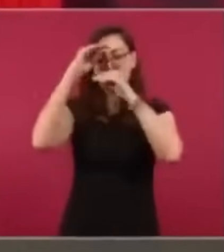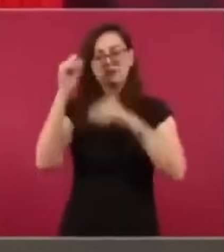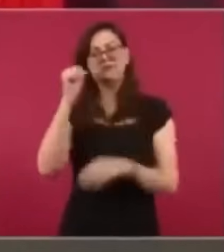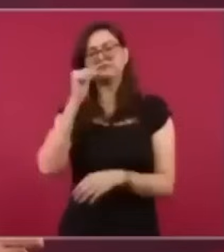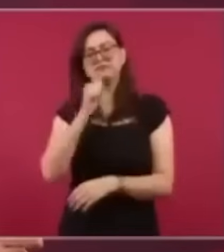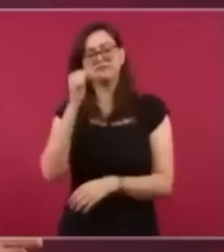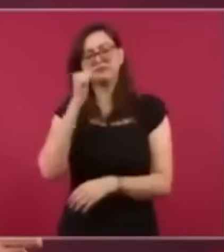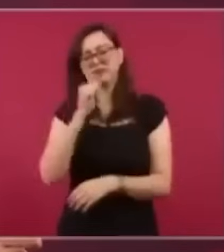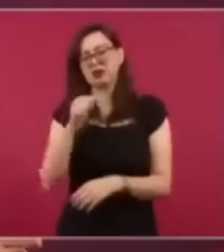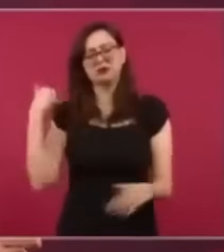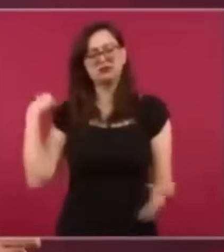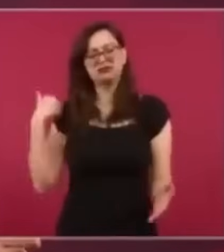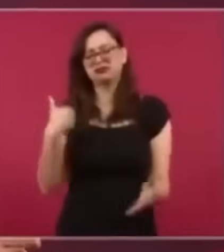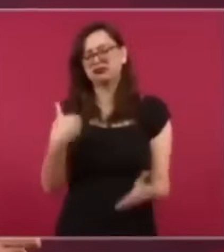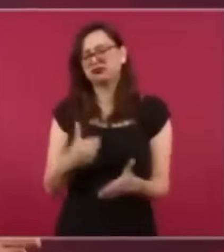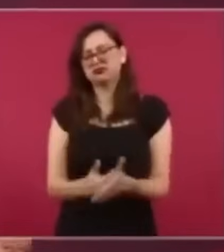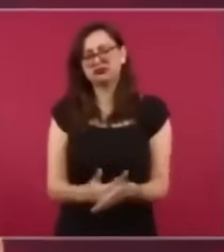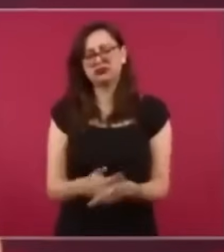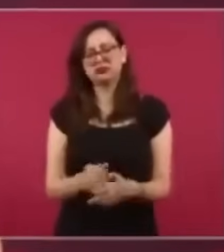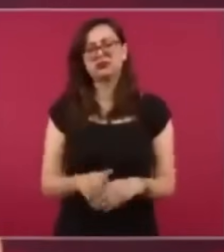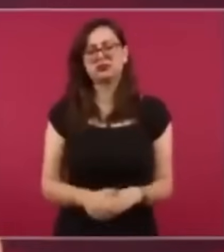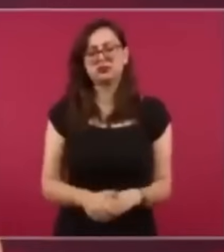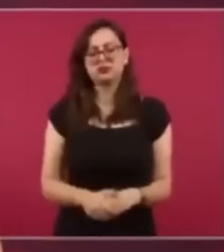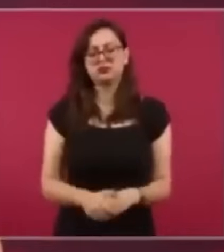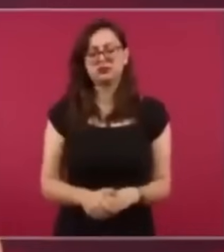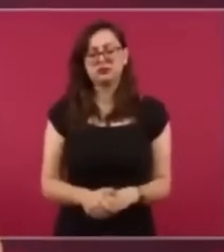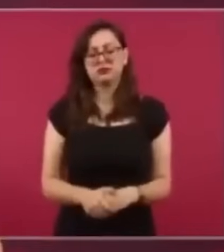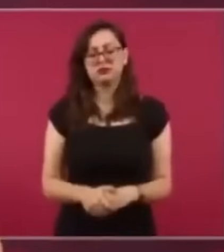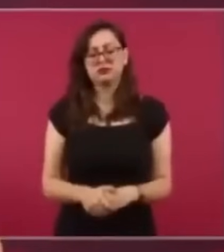y ha existido también el periodismo